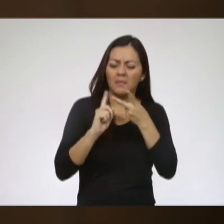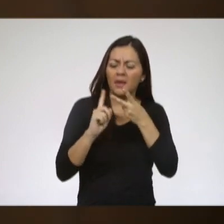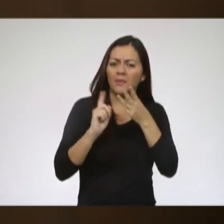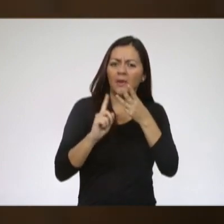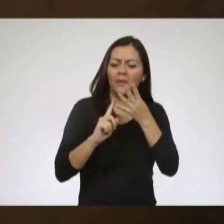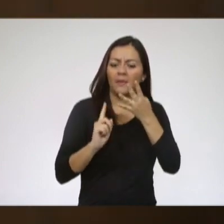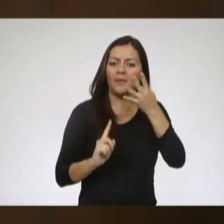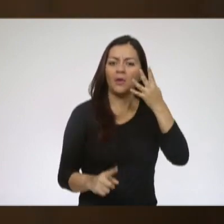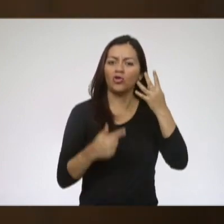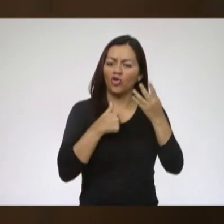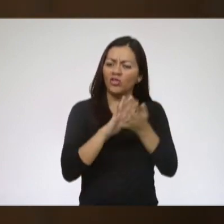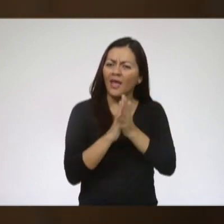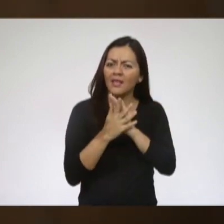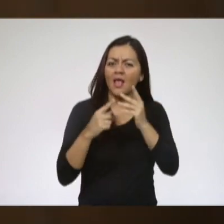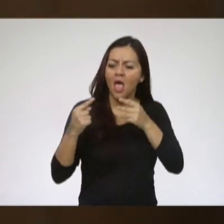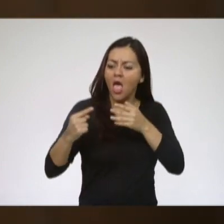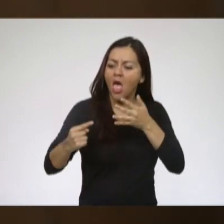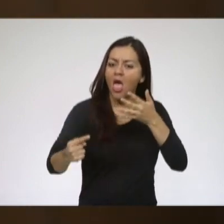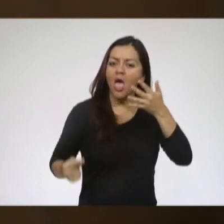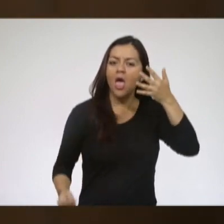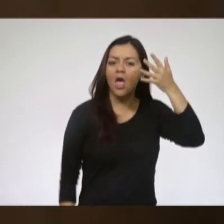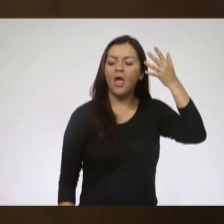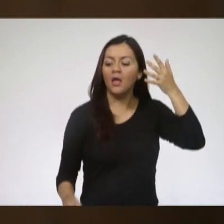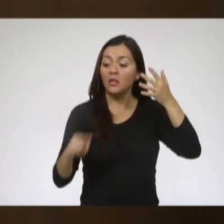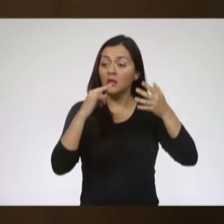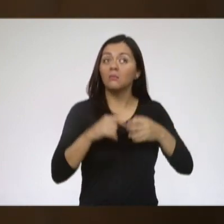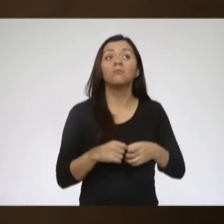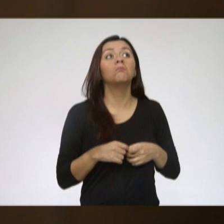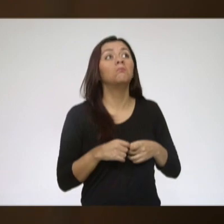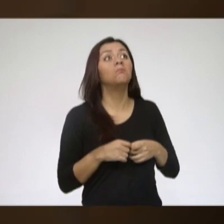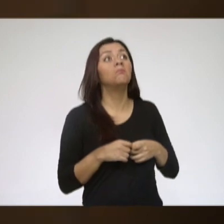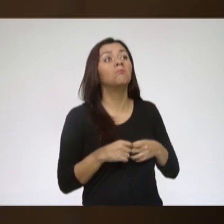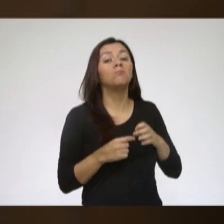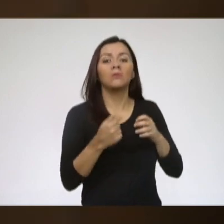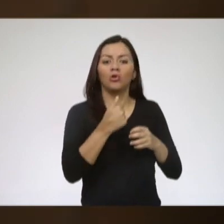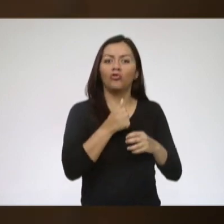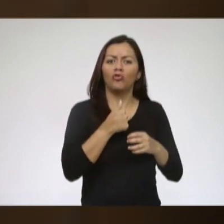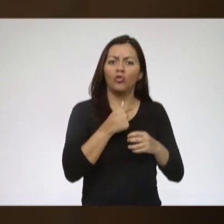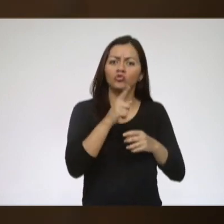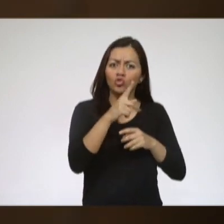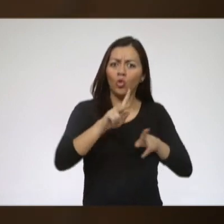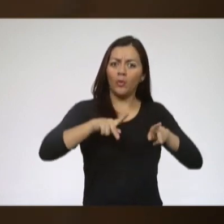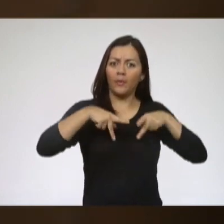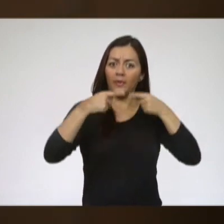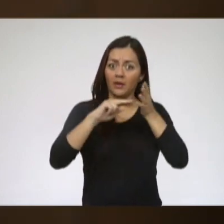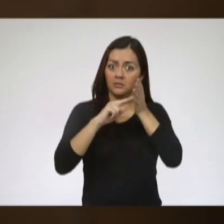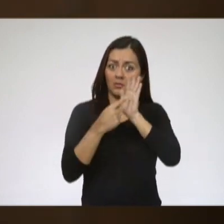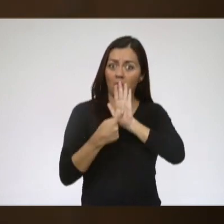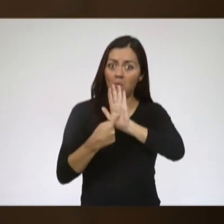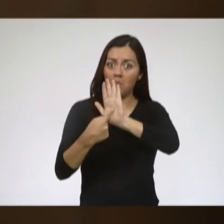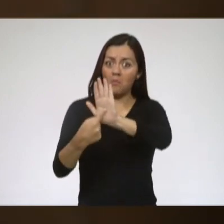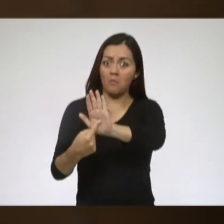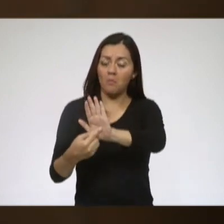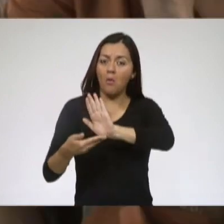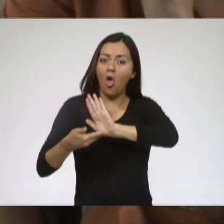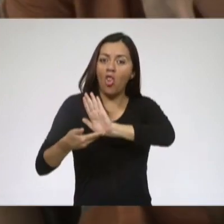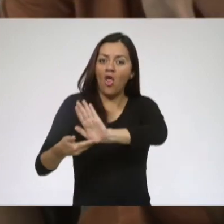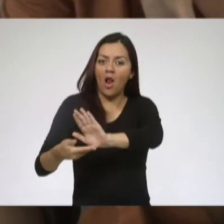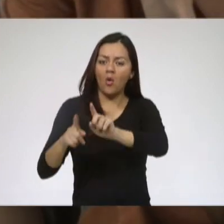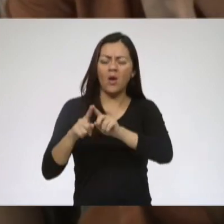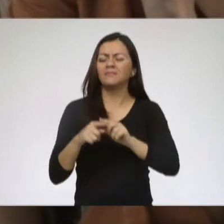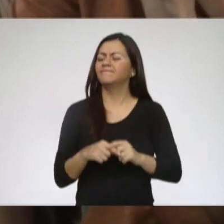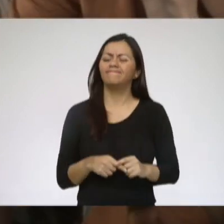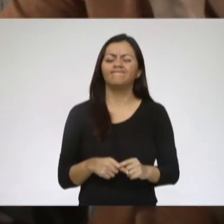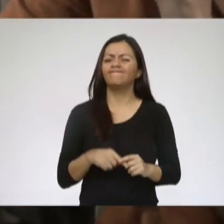mírame cómo estoy yo. Entonces no podemos poner nuestra imagen como un modelo para que el adolescente sea.